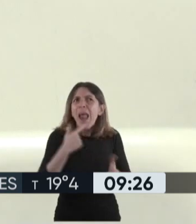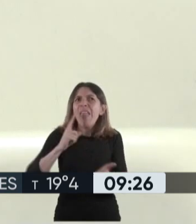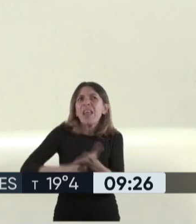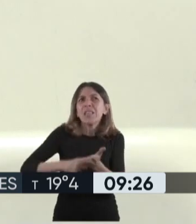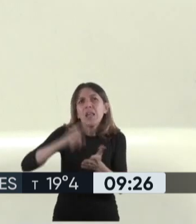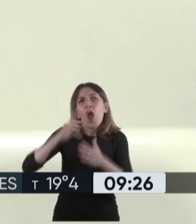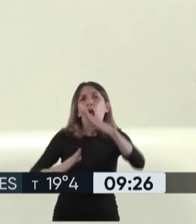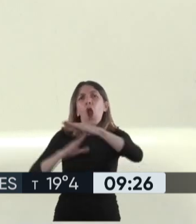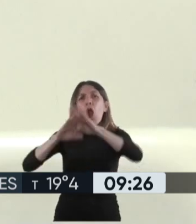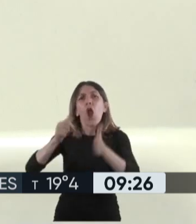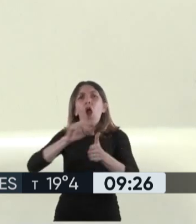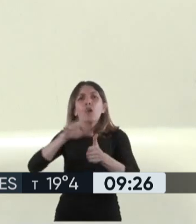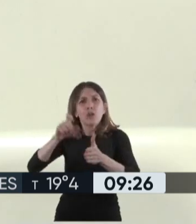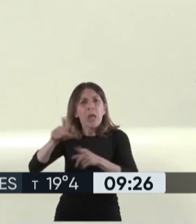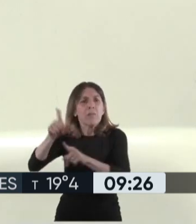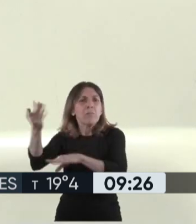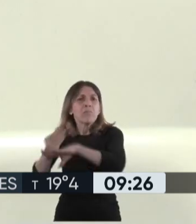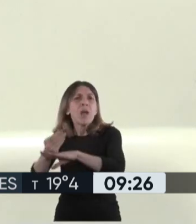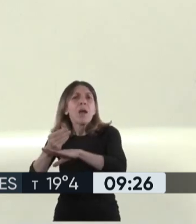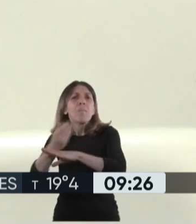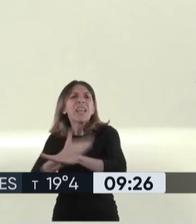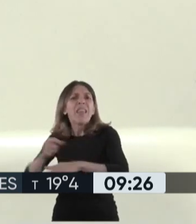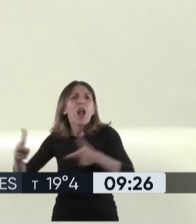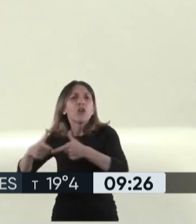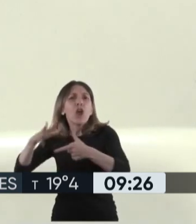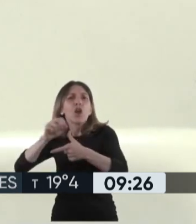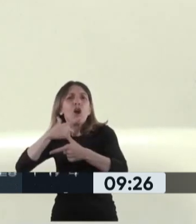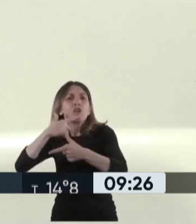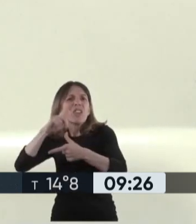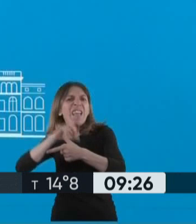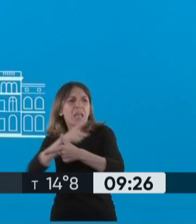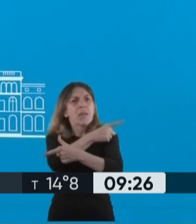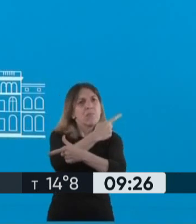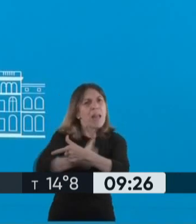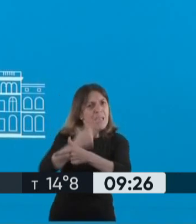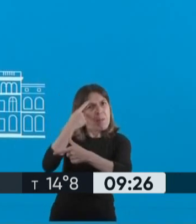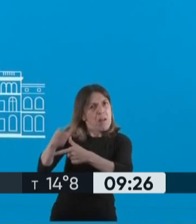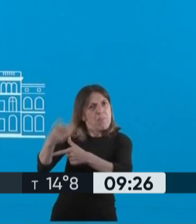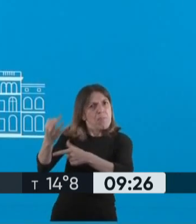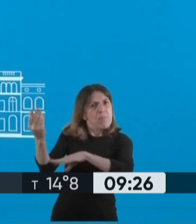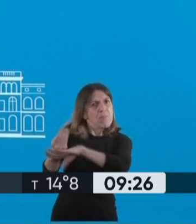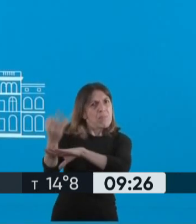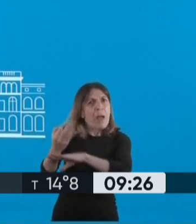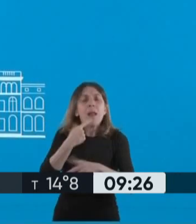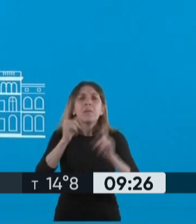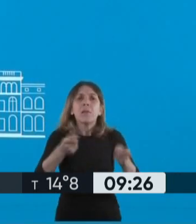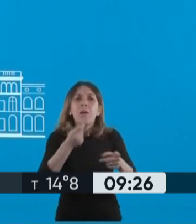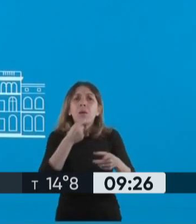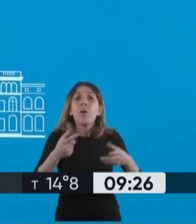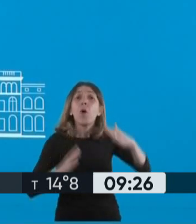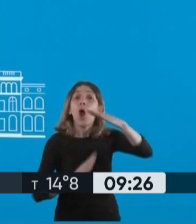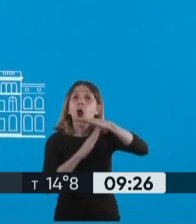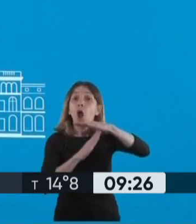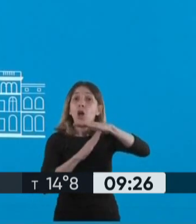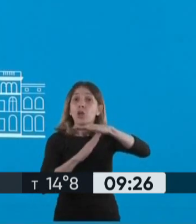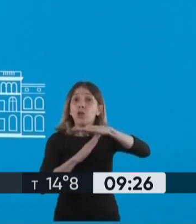la Corte y que Rosati sea presidente del Consejo, o le parece mal? Y por otro lado, si está de acuerdo con subir el número de miembros de la Corte a 9.